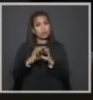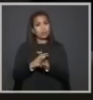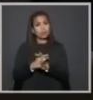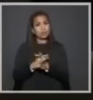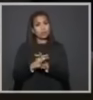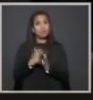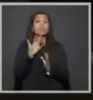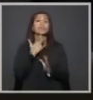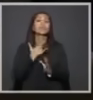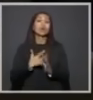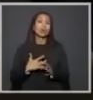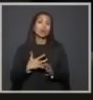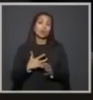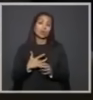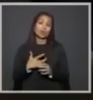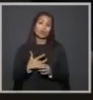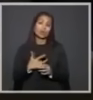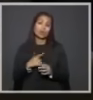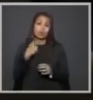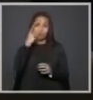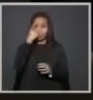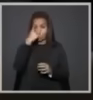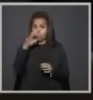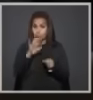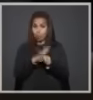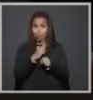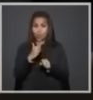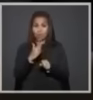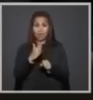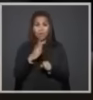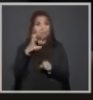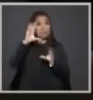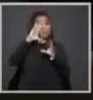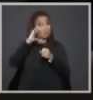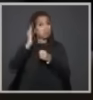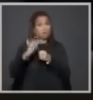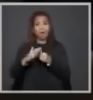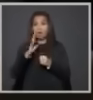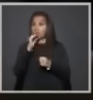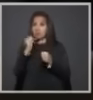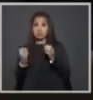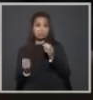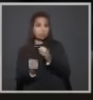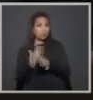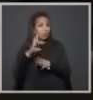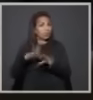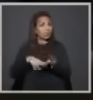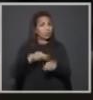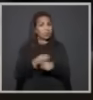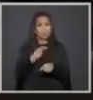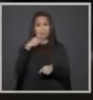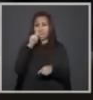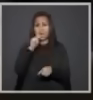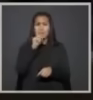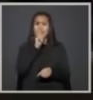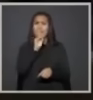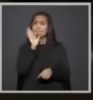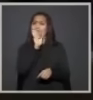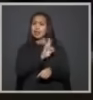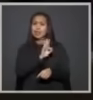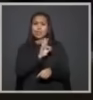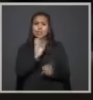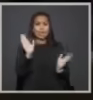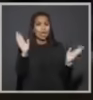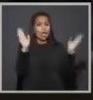el petróleo porque es un recurso, repito, no renovable. Pero no es que se esté cayendo la producción petrolera porque